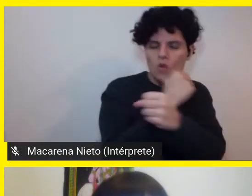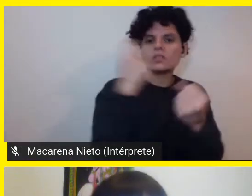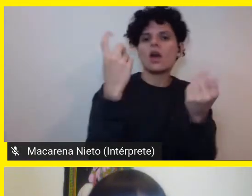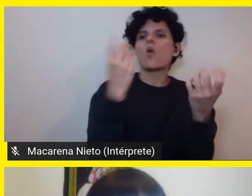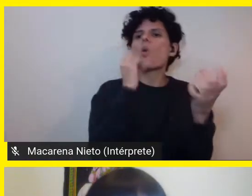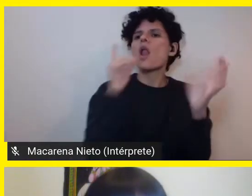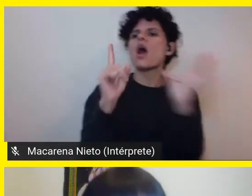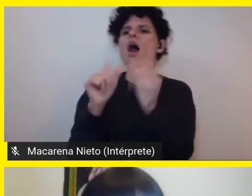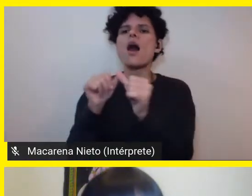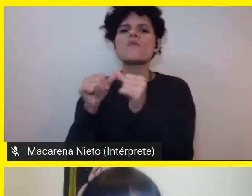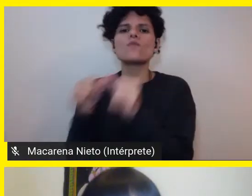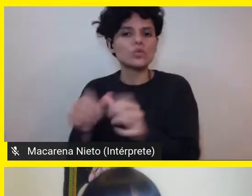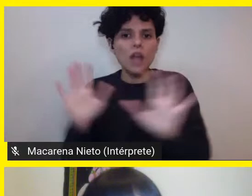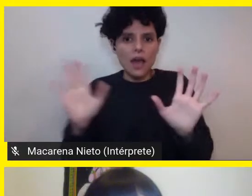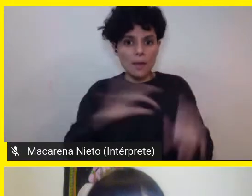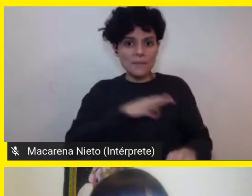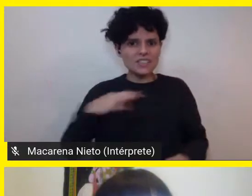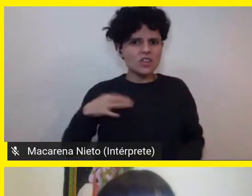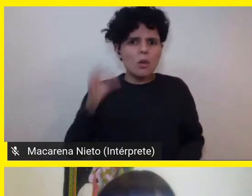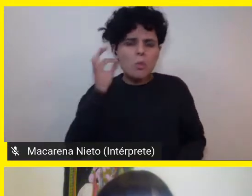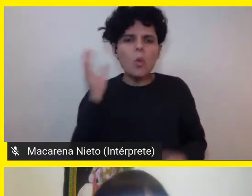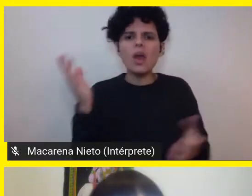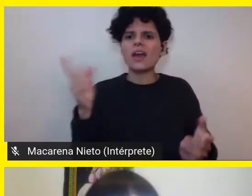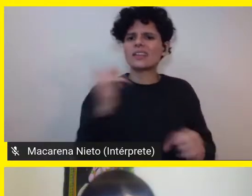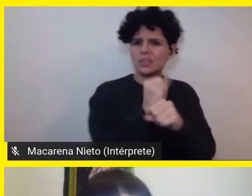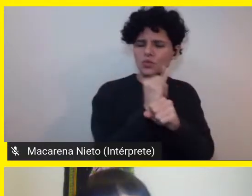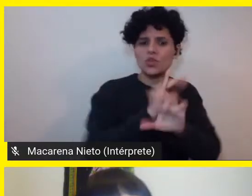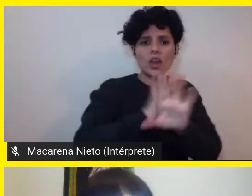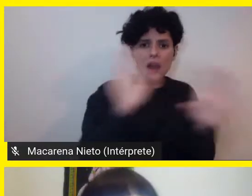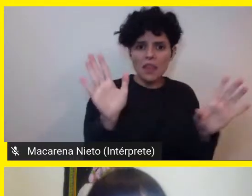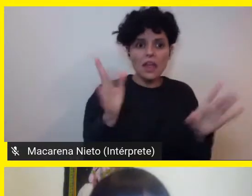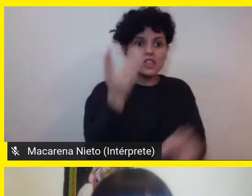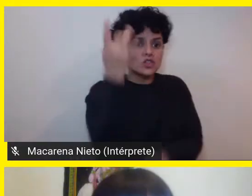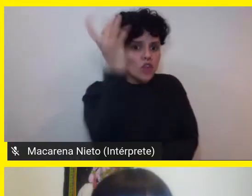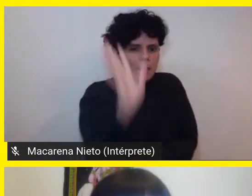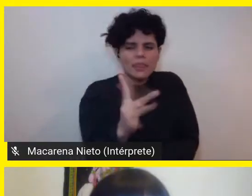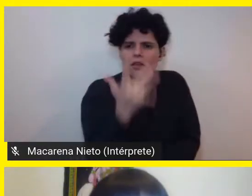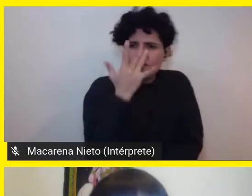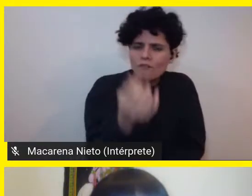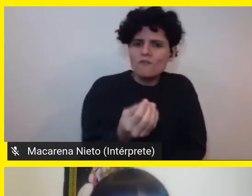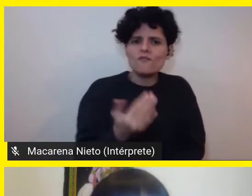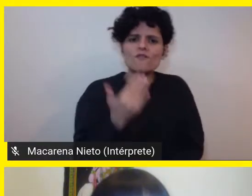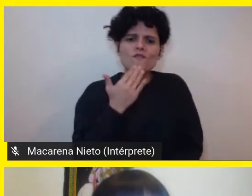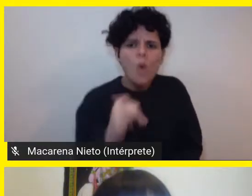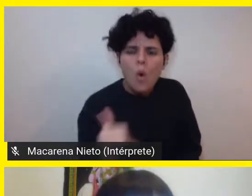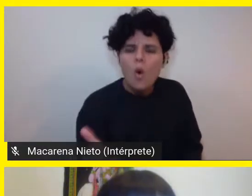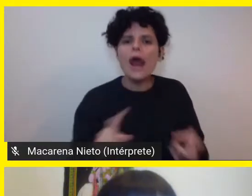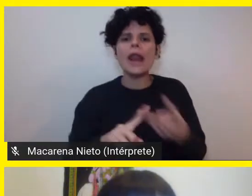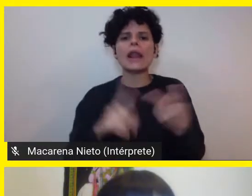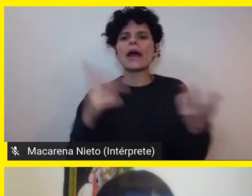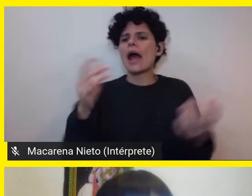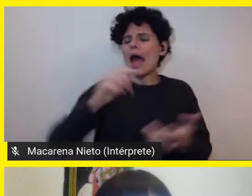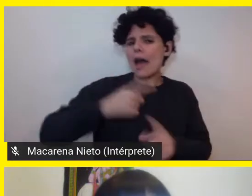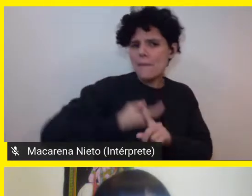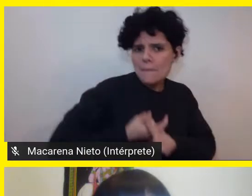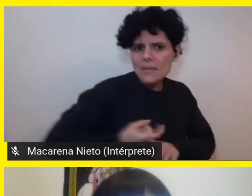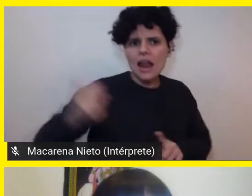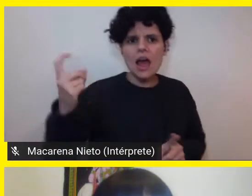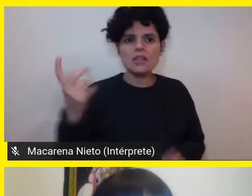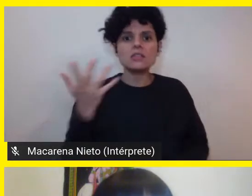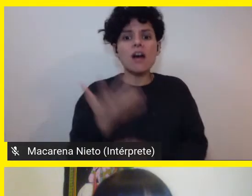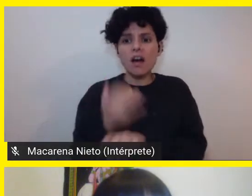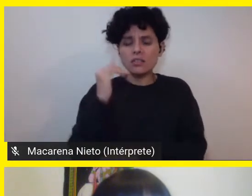de la mujer tampoco han apoyado a las víctimas. Hemos visto burlas, criminalización, amenaza. Hay medidas